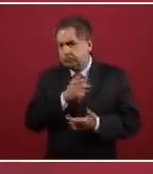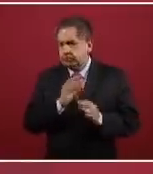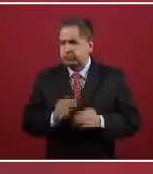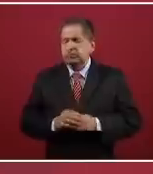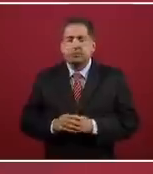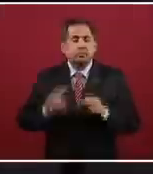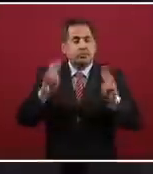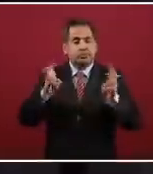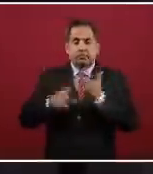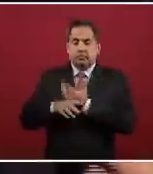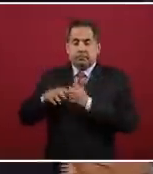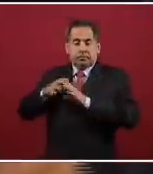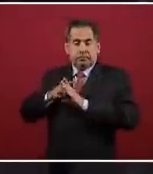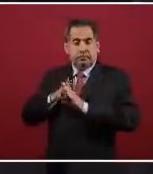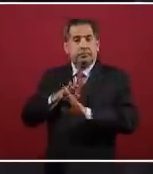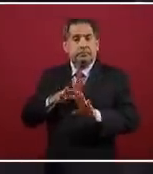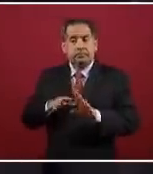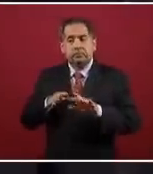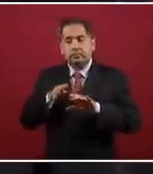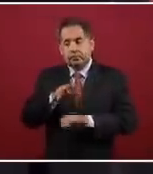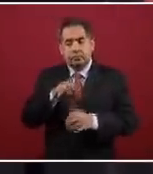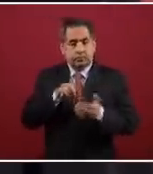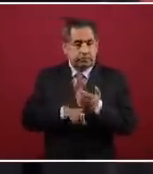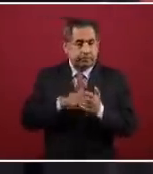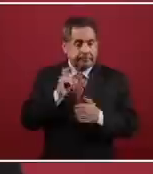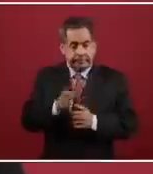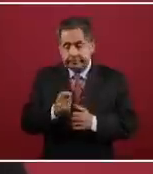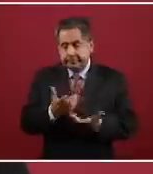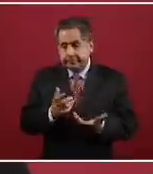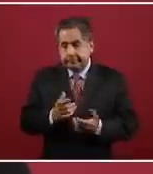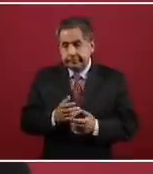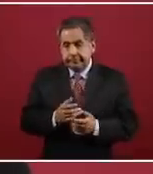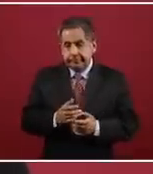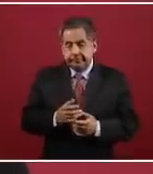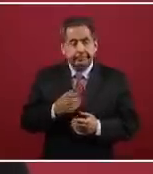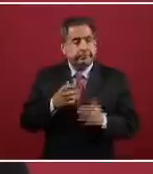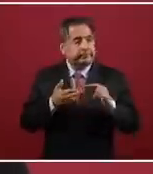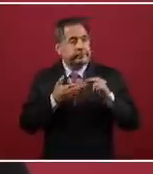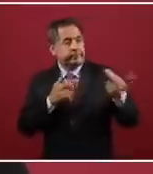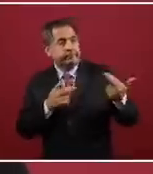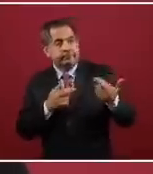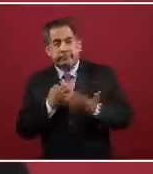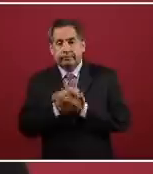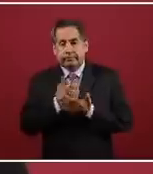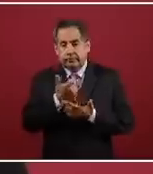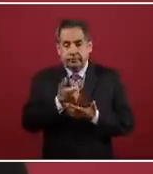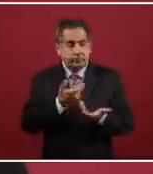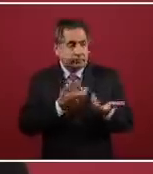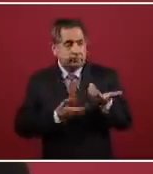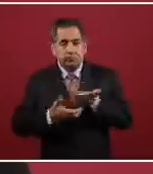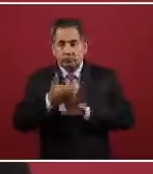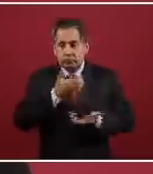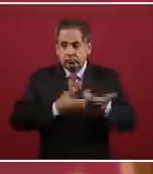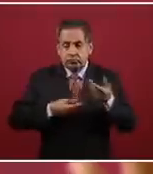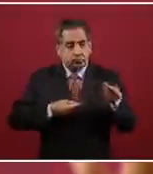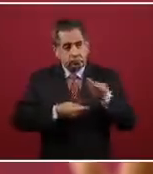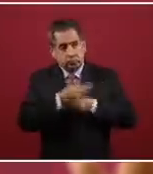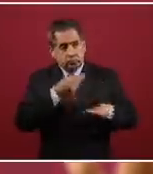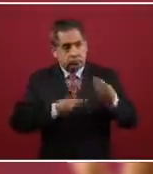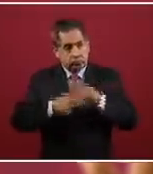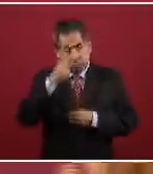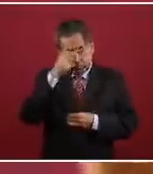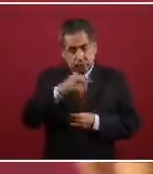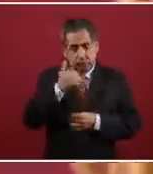el tema migratorio y en lo que corresponde a la relación económica comercial entre